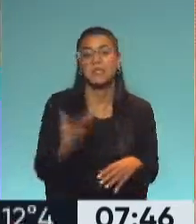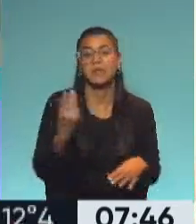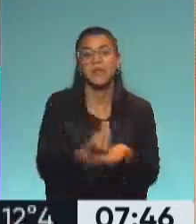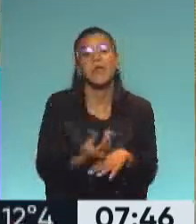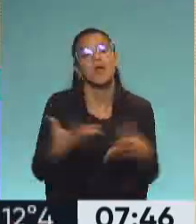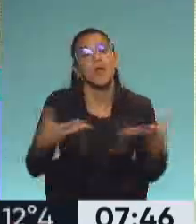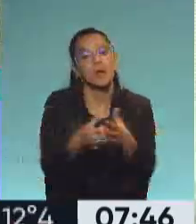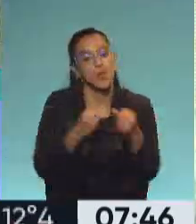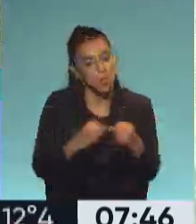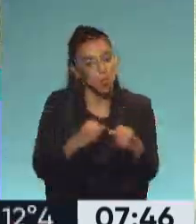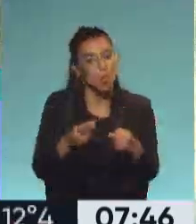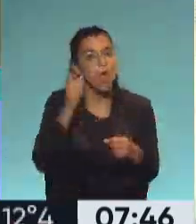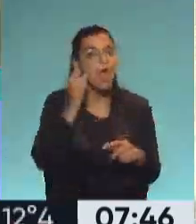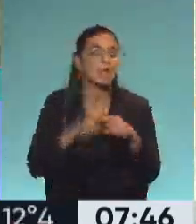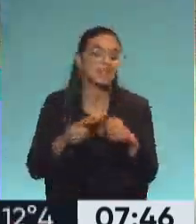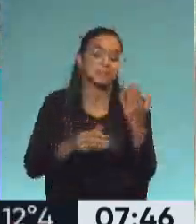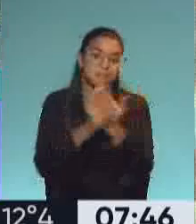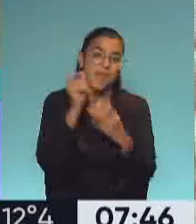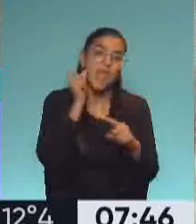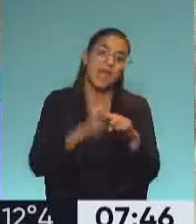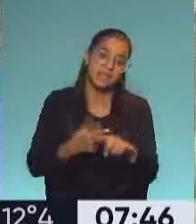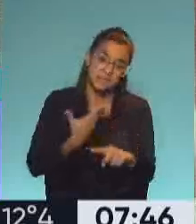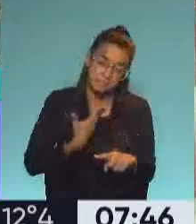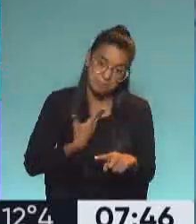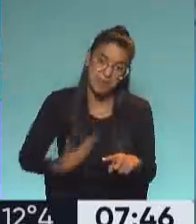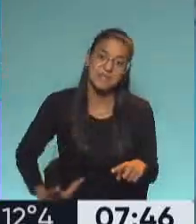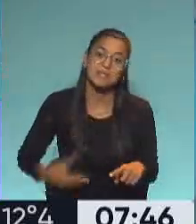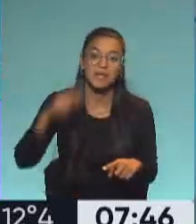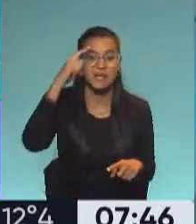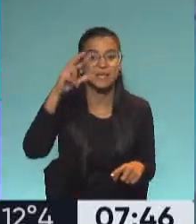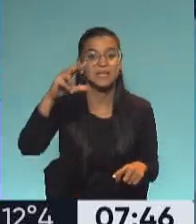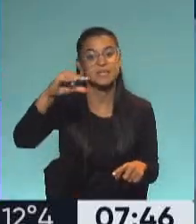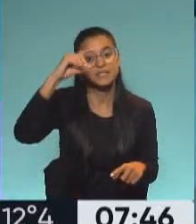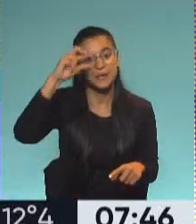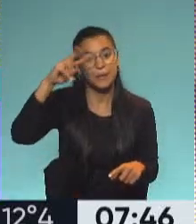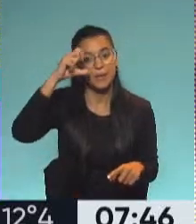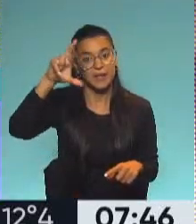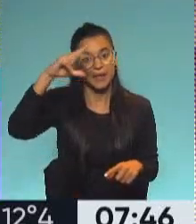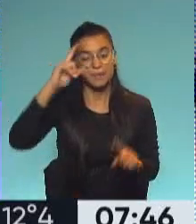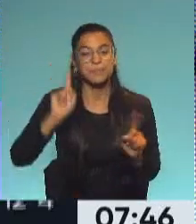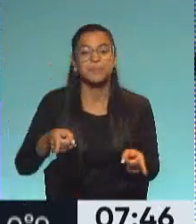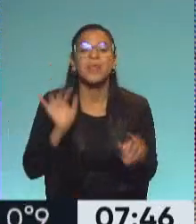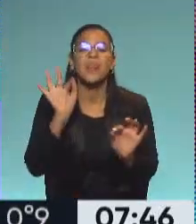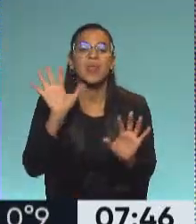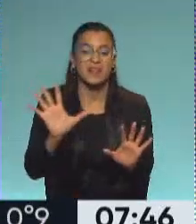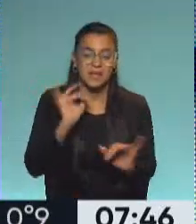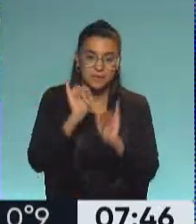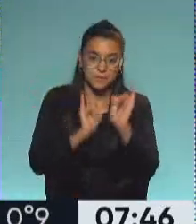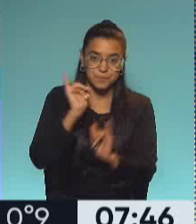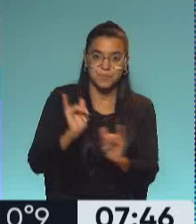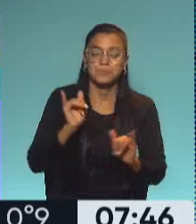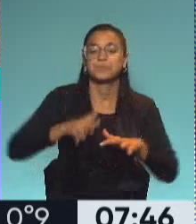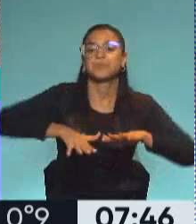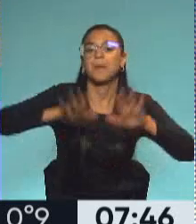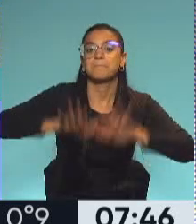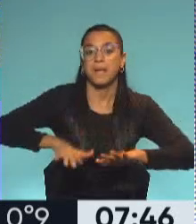ala dura del exministro y expresidente de la Sociedad Rural, Echeverre, ¿no? Un detalle para remarcar. Durante toda la medida de fuerza de la